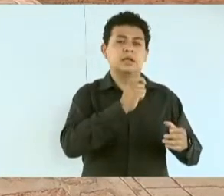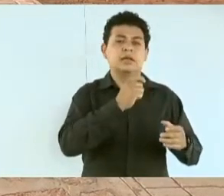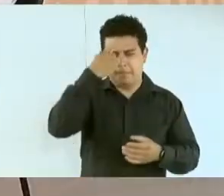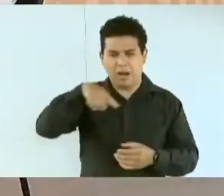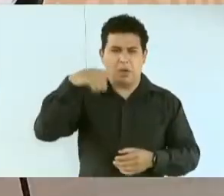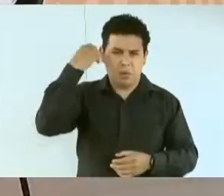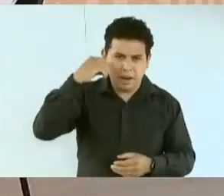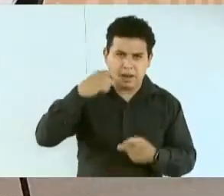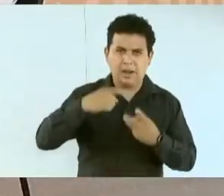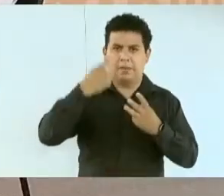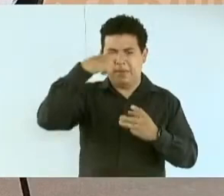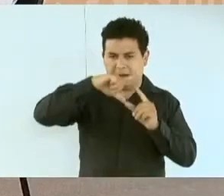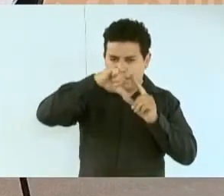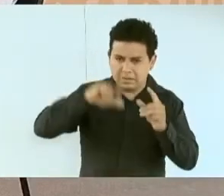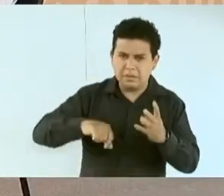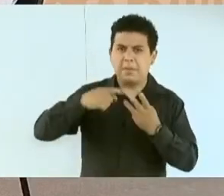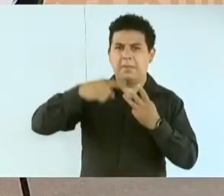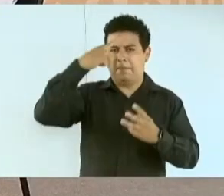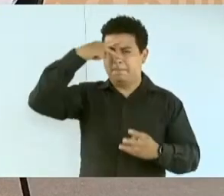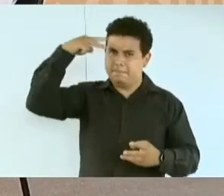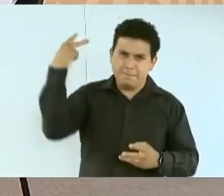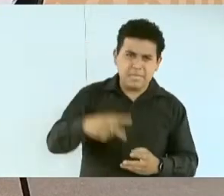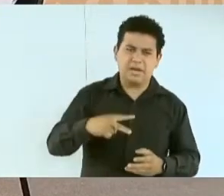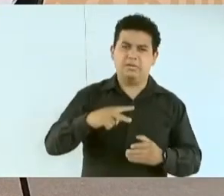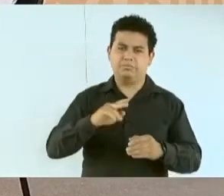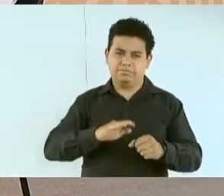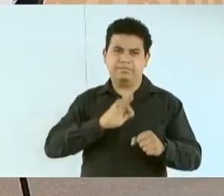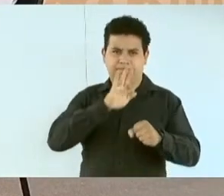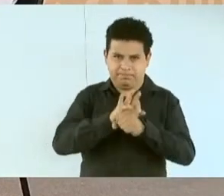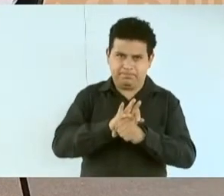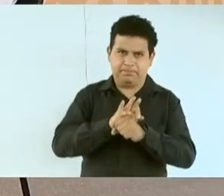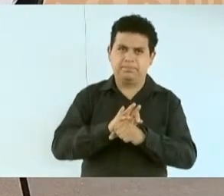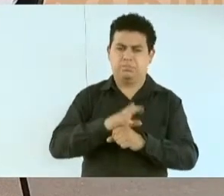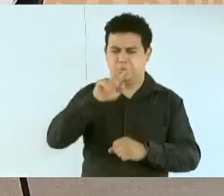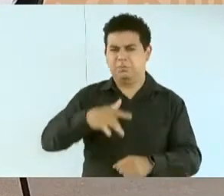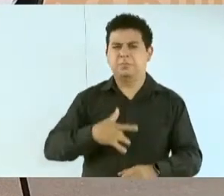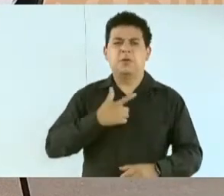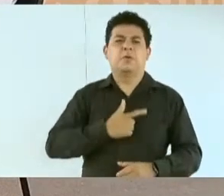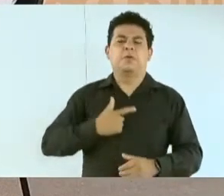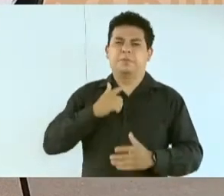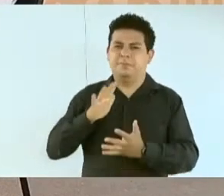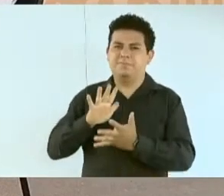Transporte. Da mucho gusto participar. La verdad,